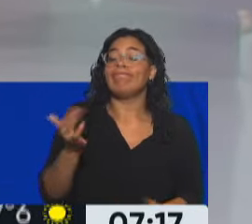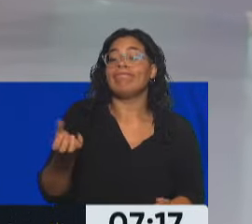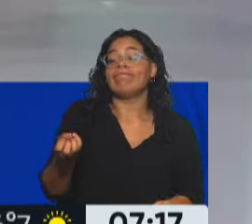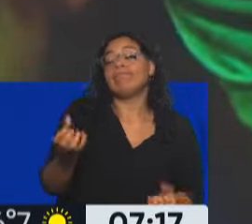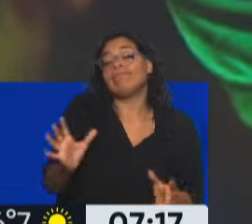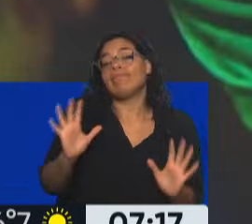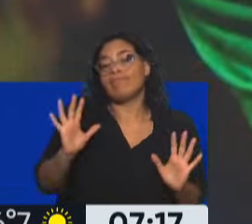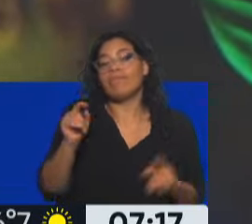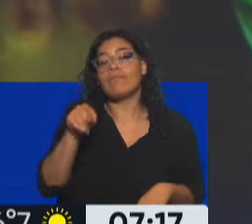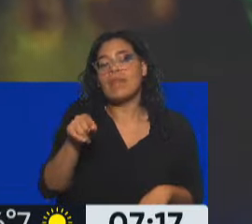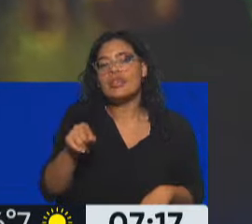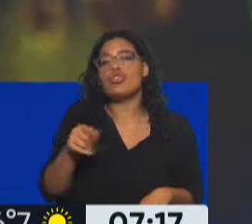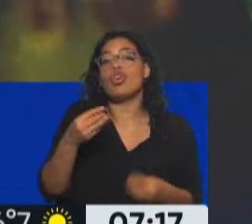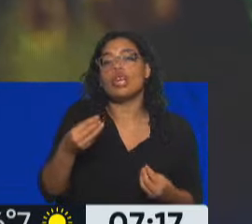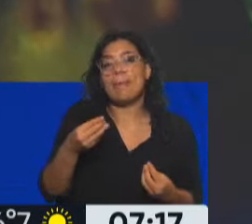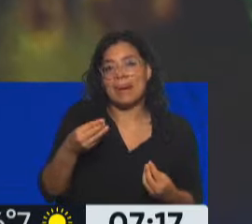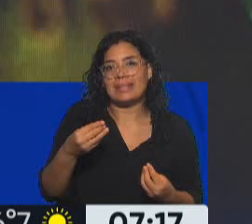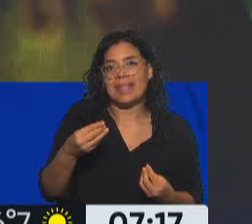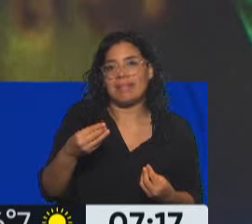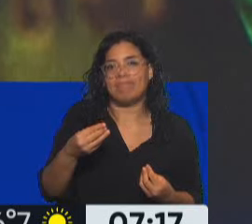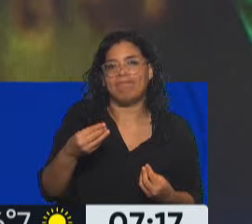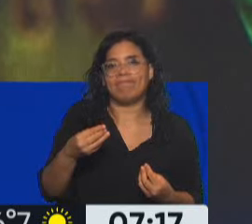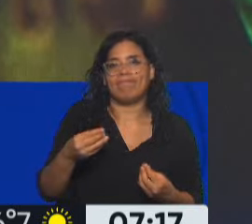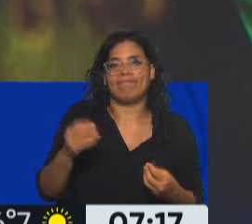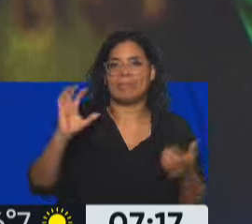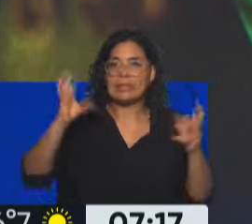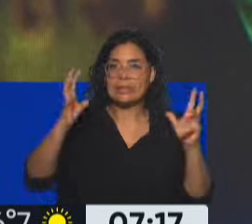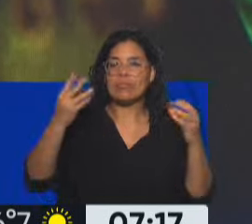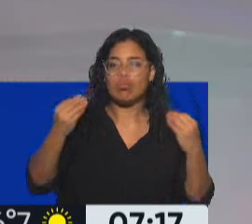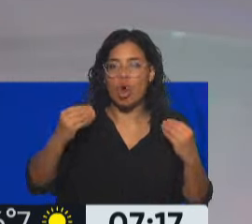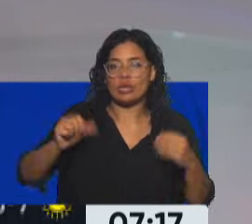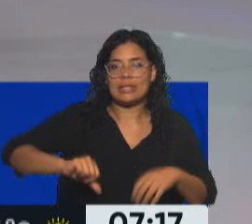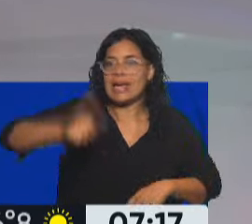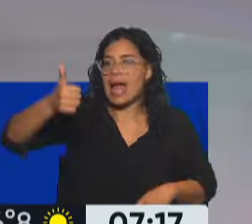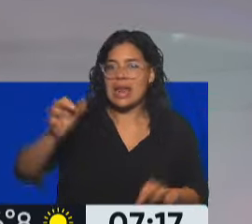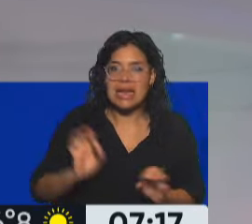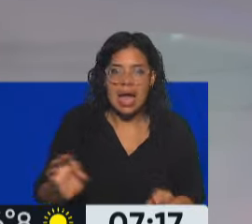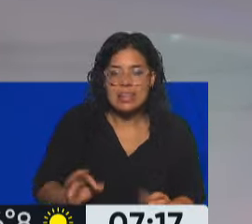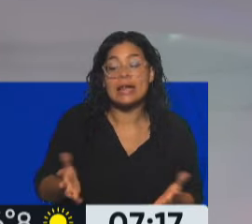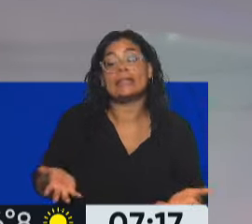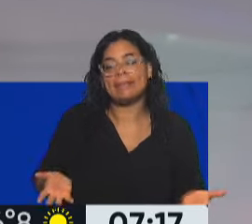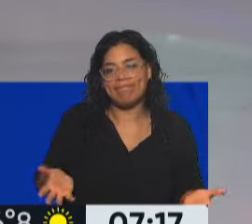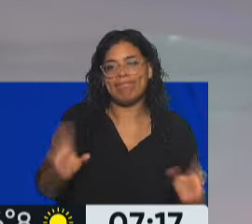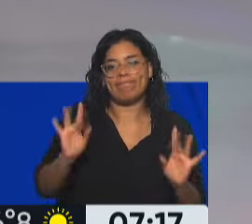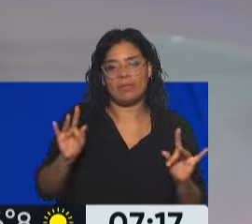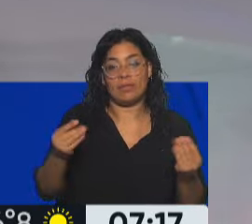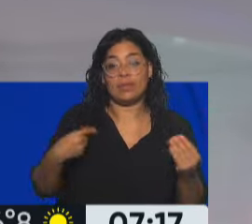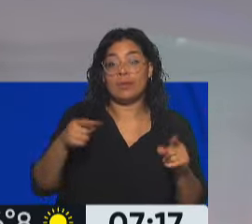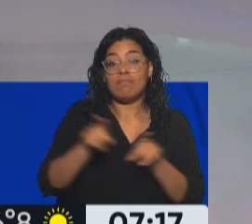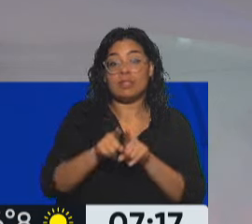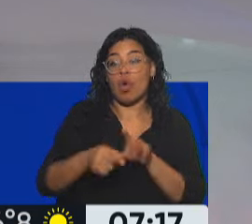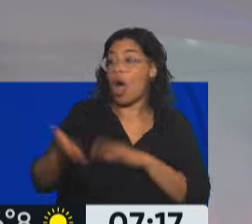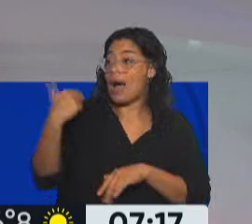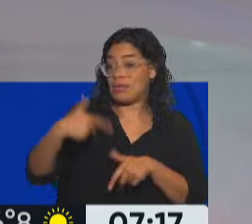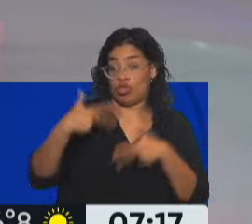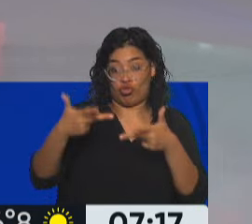suma a no conseguir resultados. Claro, objetivo tiene que ver este grupo de jugadores que, como dijimos en el comienzo, volviendo al